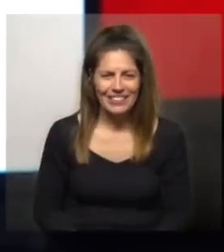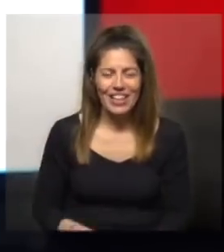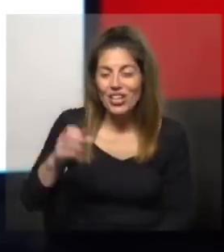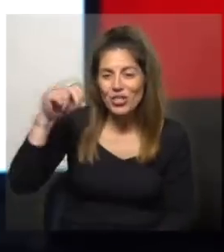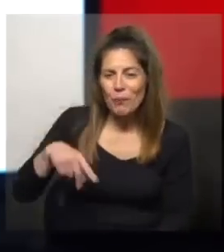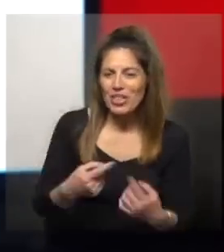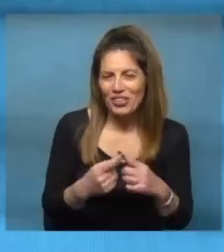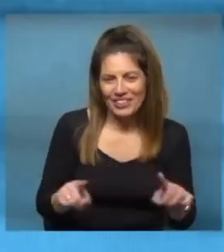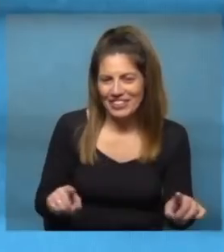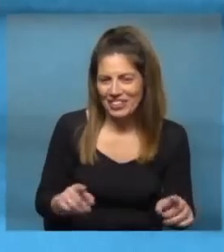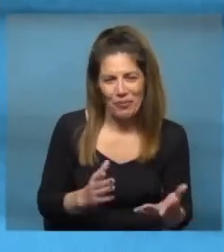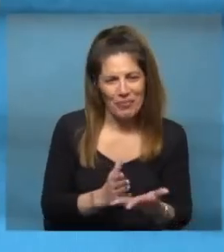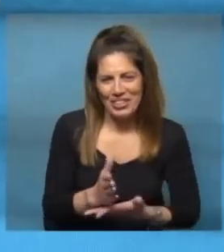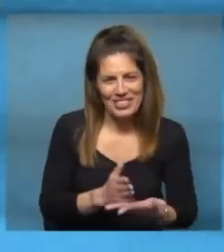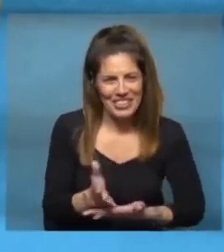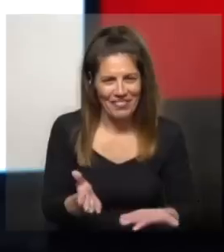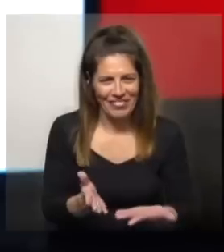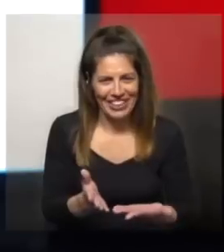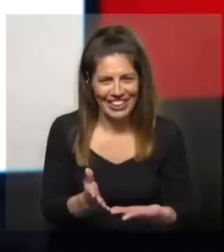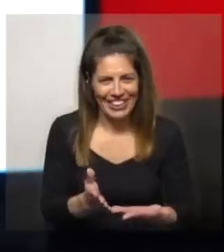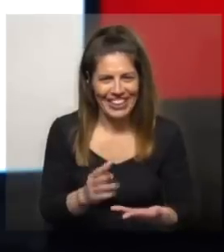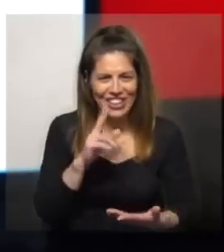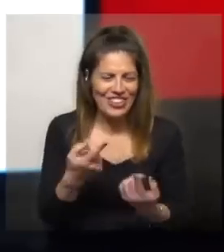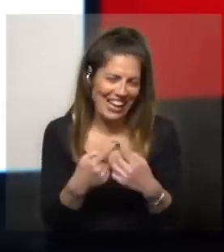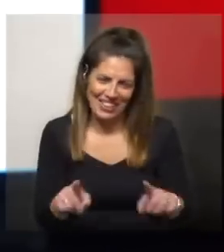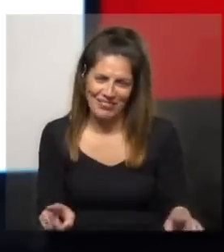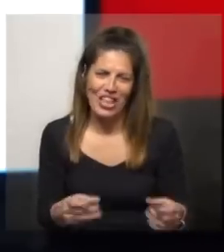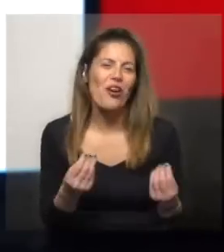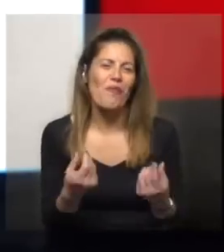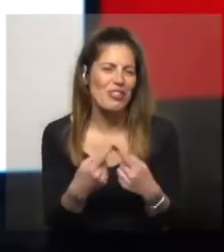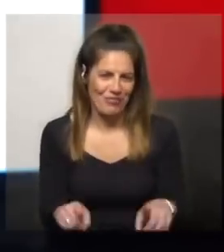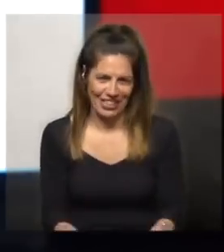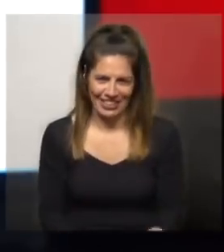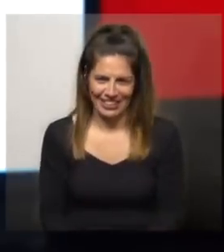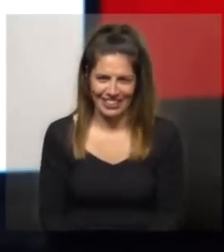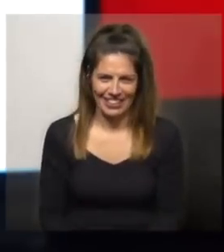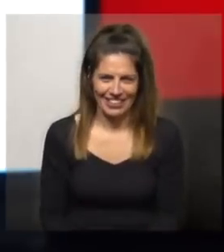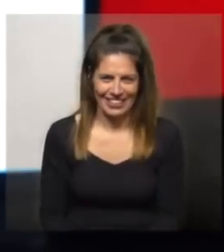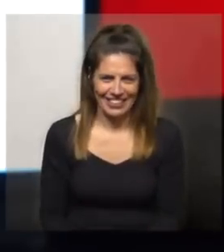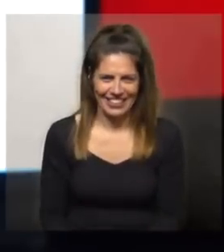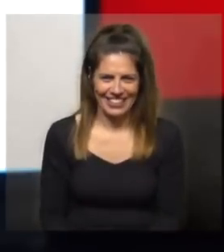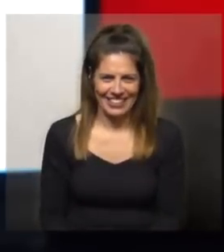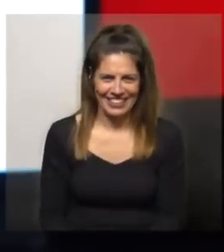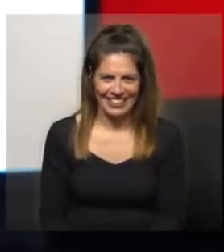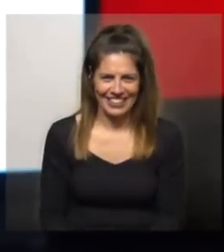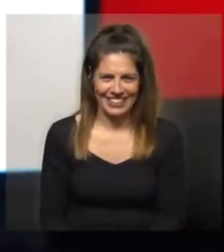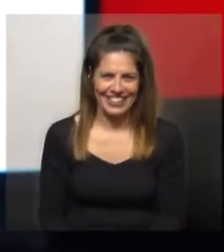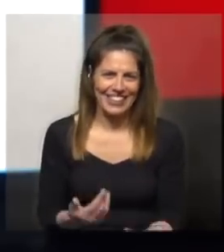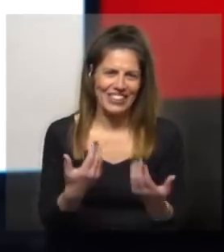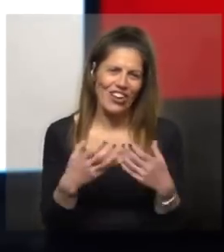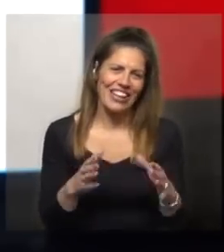distinto pero siempre anda muy bien como distinto no querés